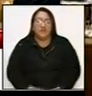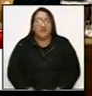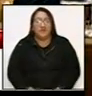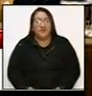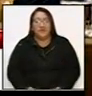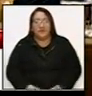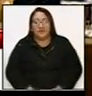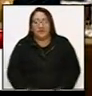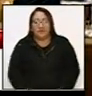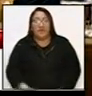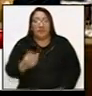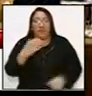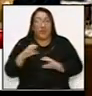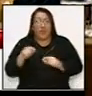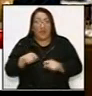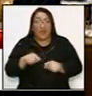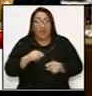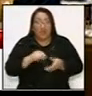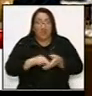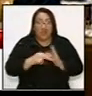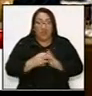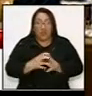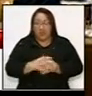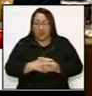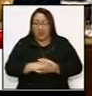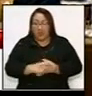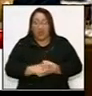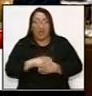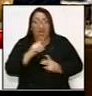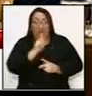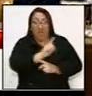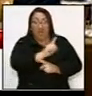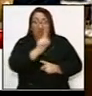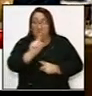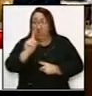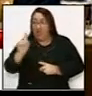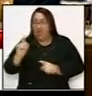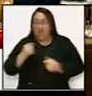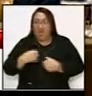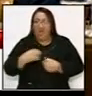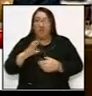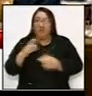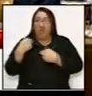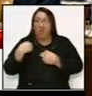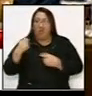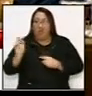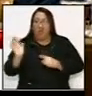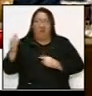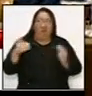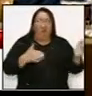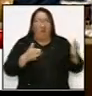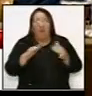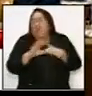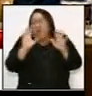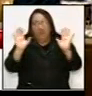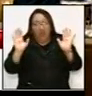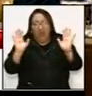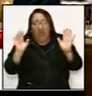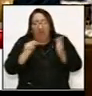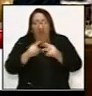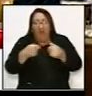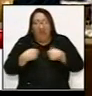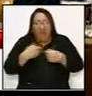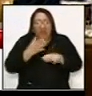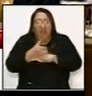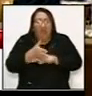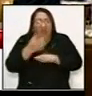cuando se hace un operativo de ese tipo, cada quien tiene su función, señor presidente. Uno tendrá que